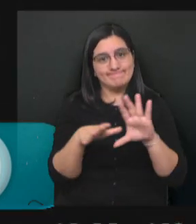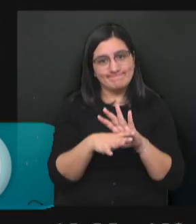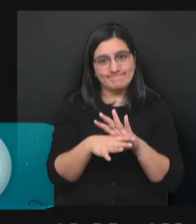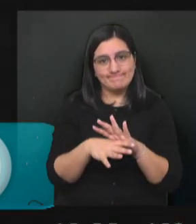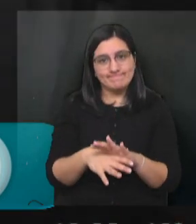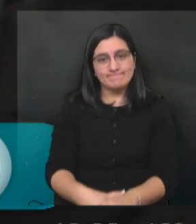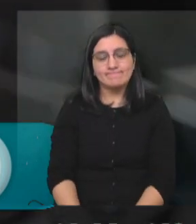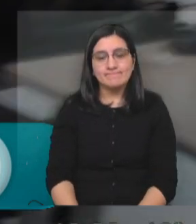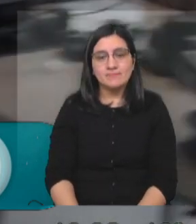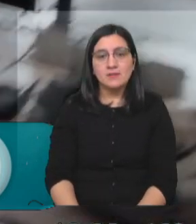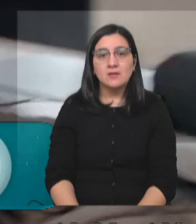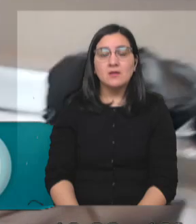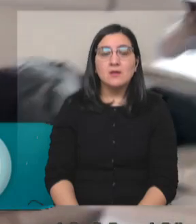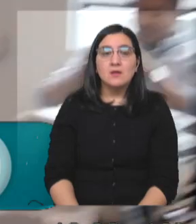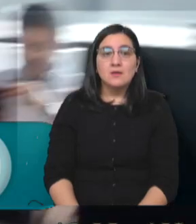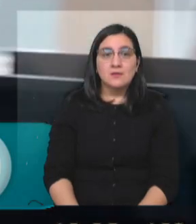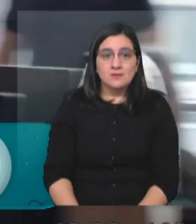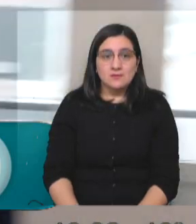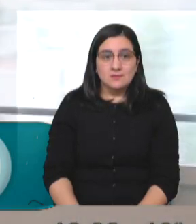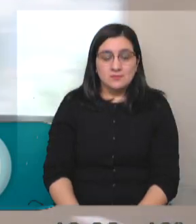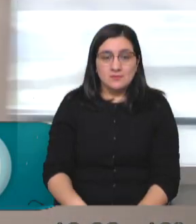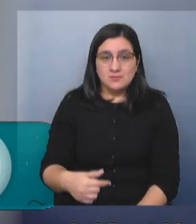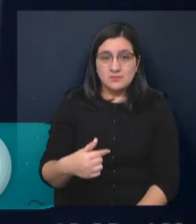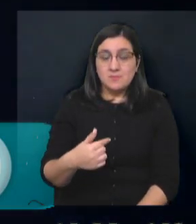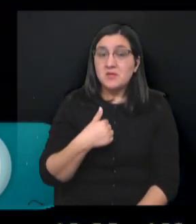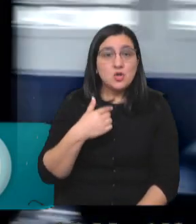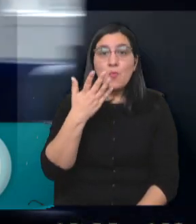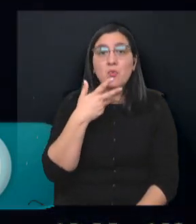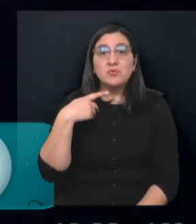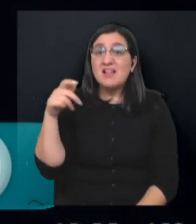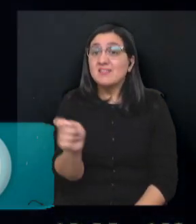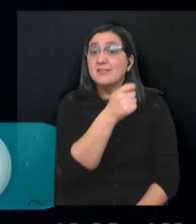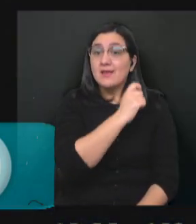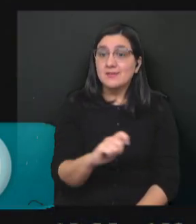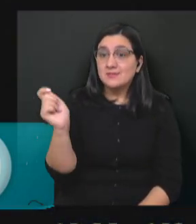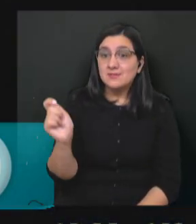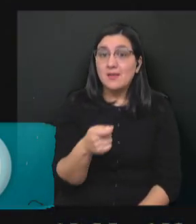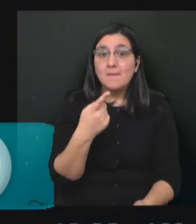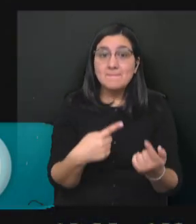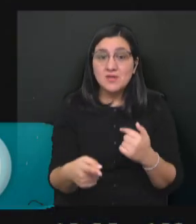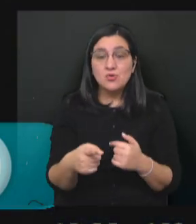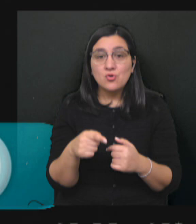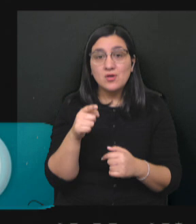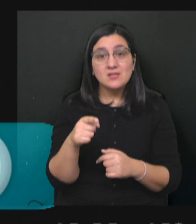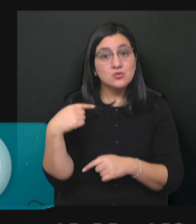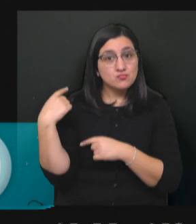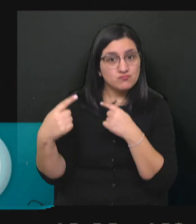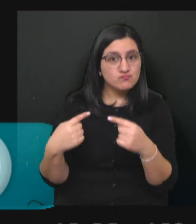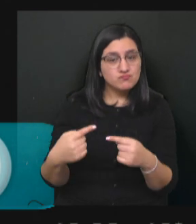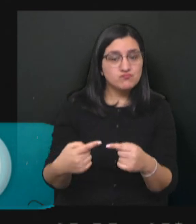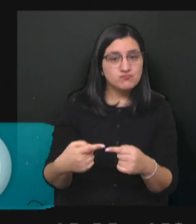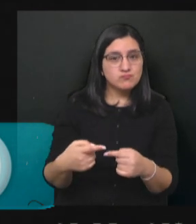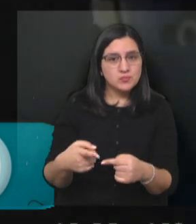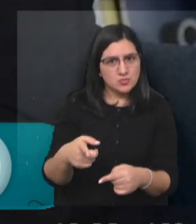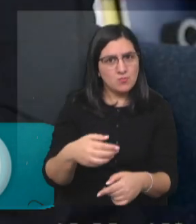Yo no soy un gran amante del tenis, pero debo reconocer que la generación de este sujeto. Pero este sujeto es